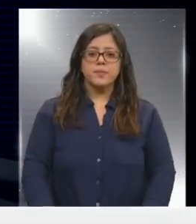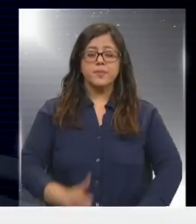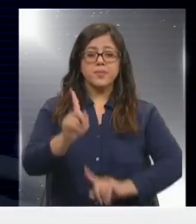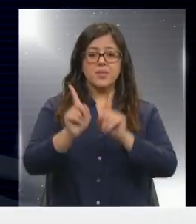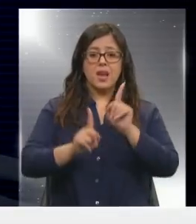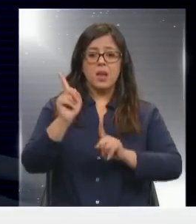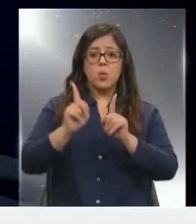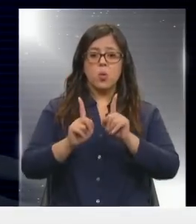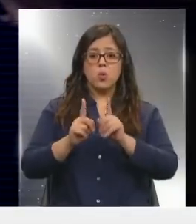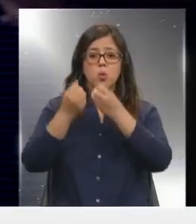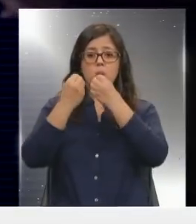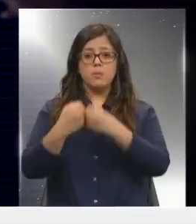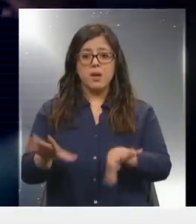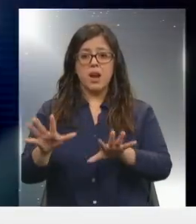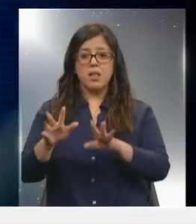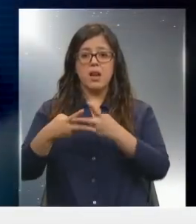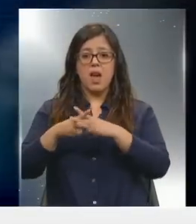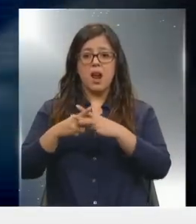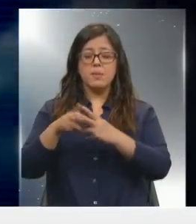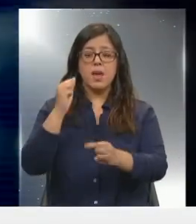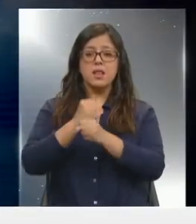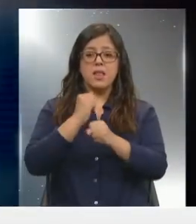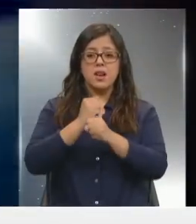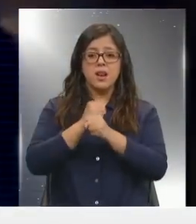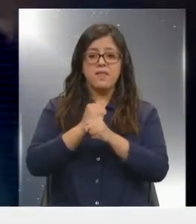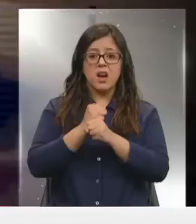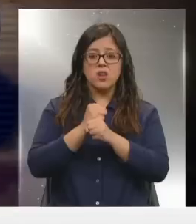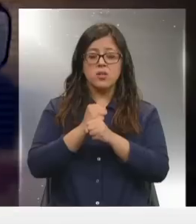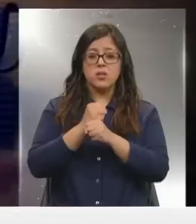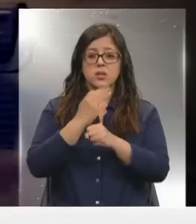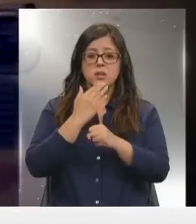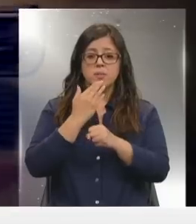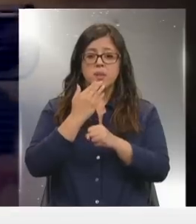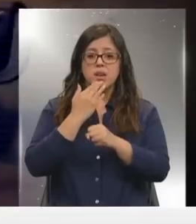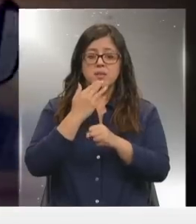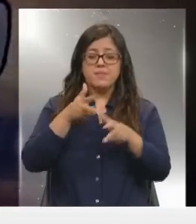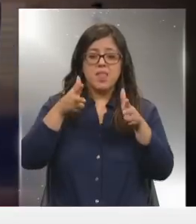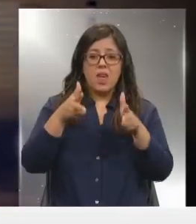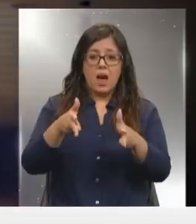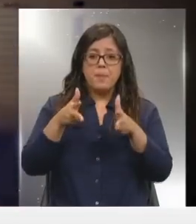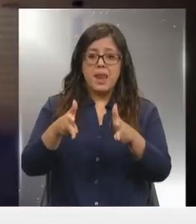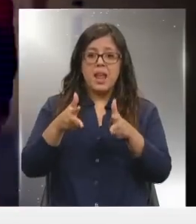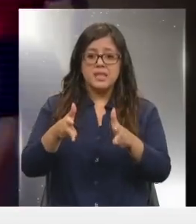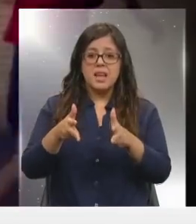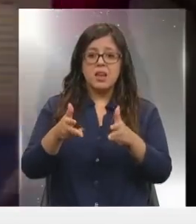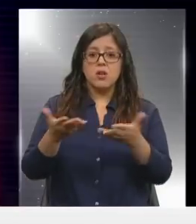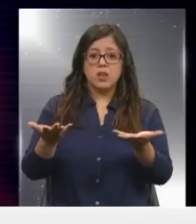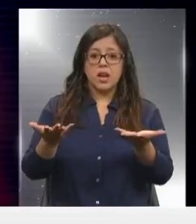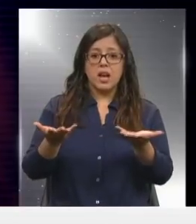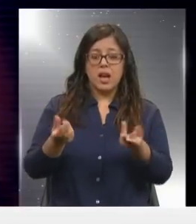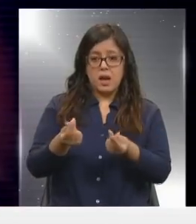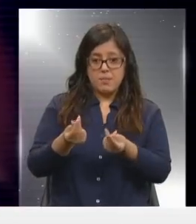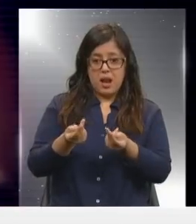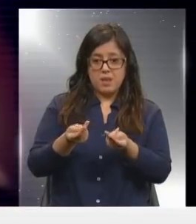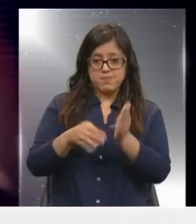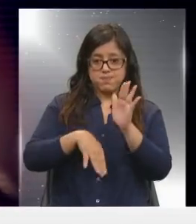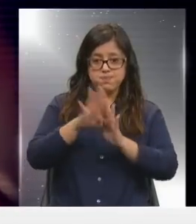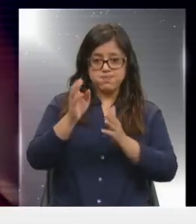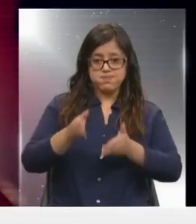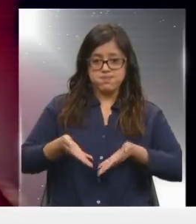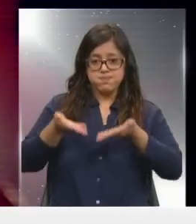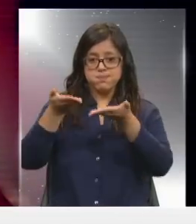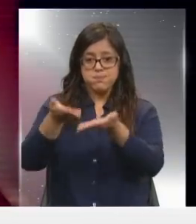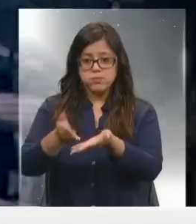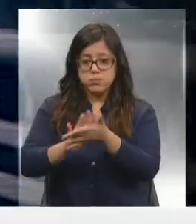Algunos pierden su herramienta de trabajo. Como si fuera poco, son extorsionados para entregar más dinero. Y todo